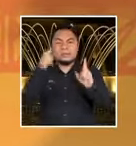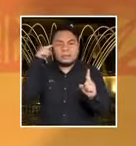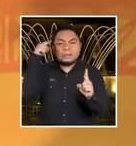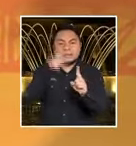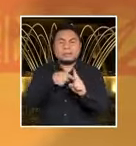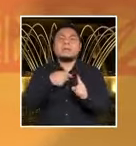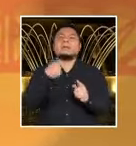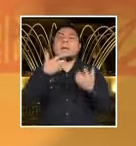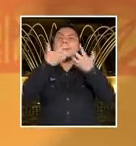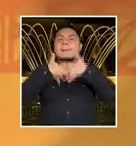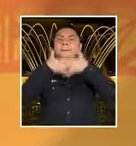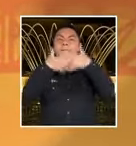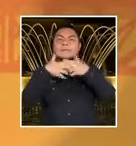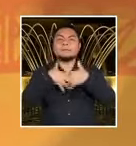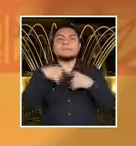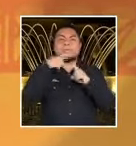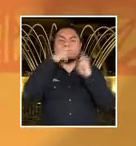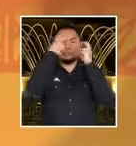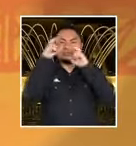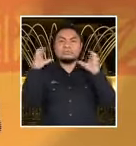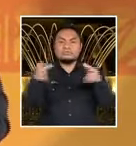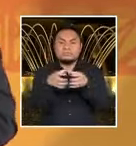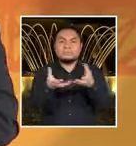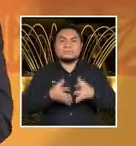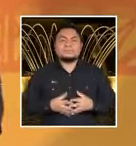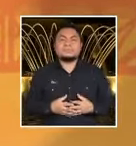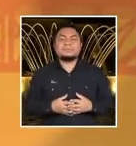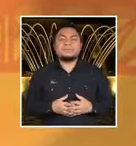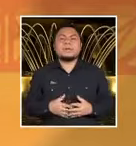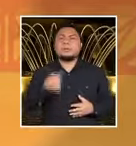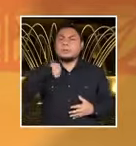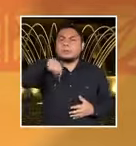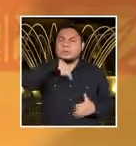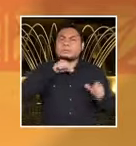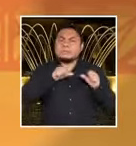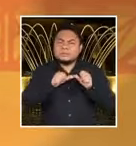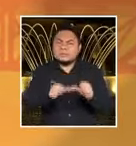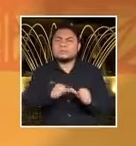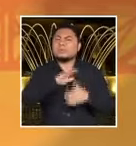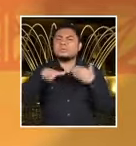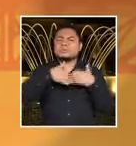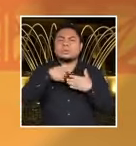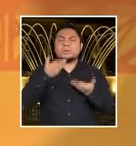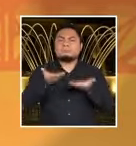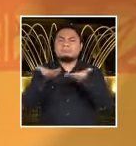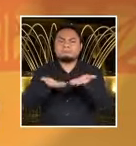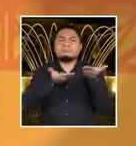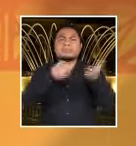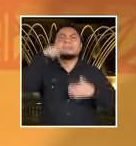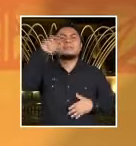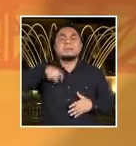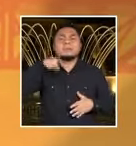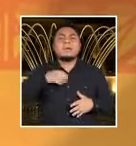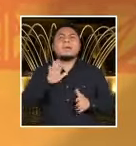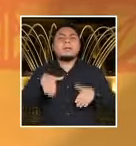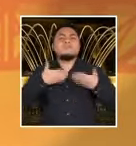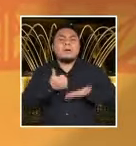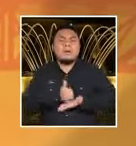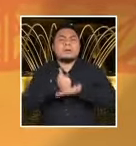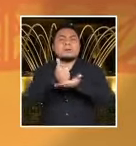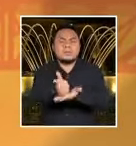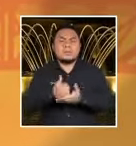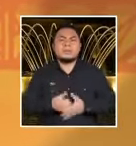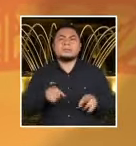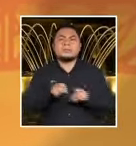las empresas del sector. Y seguiremos tomando las medidas que sean necesarias para ayudar